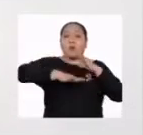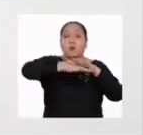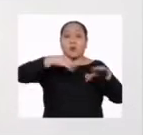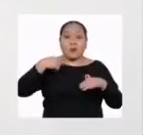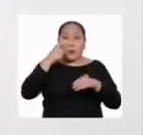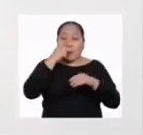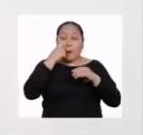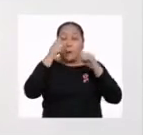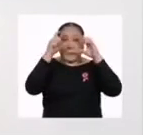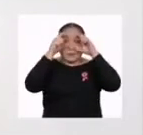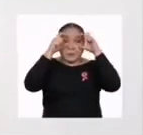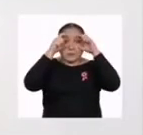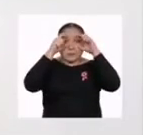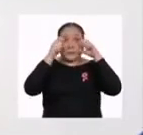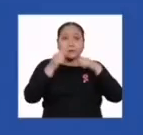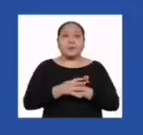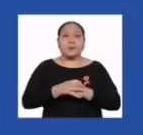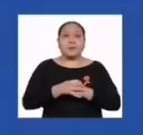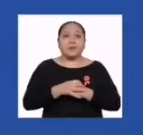la medida de mis lentes.